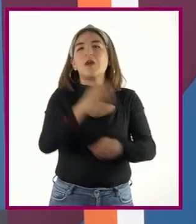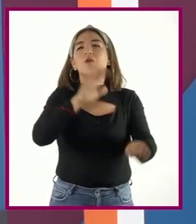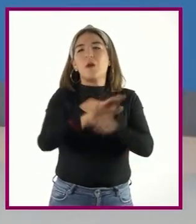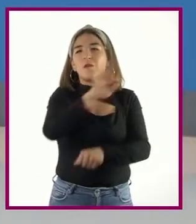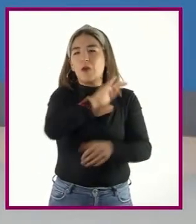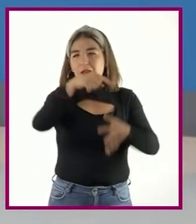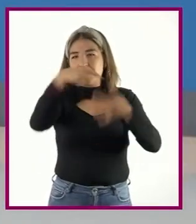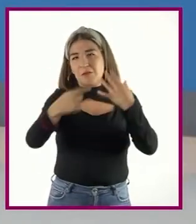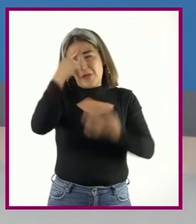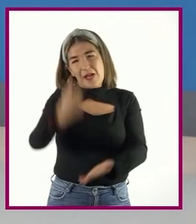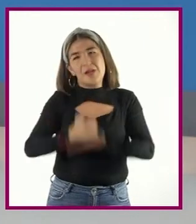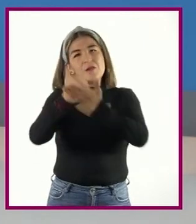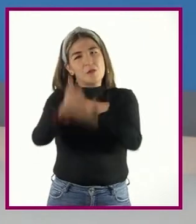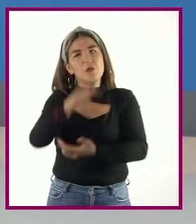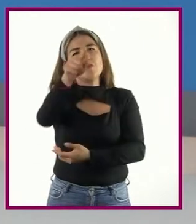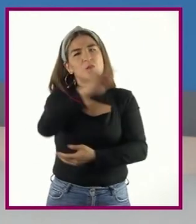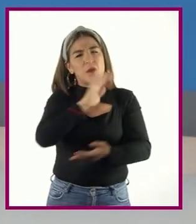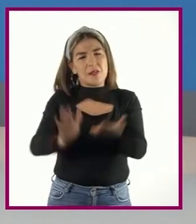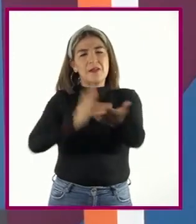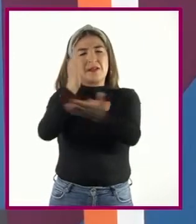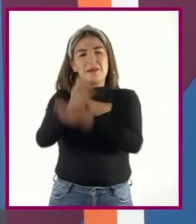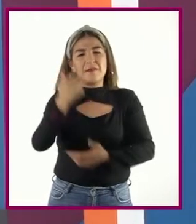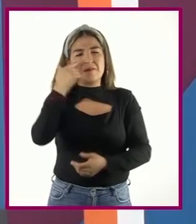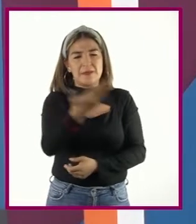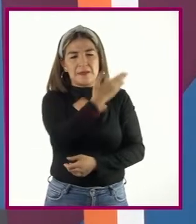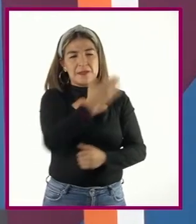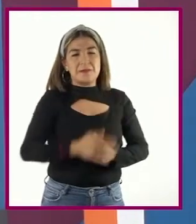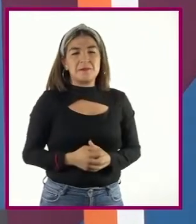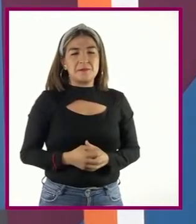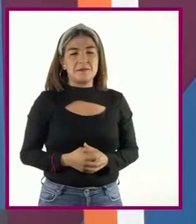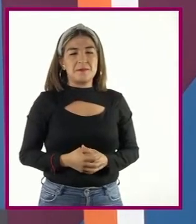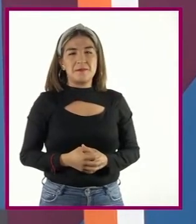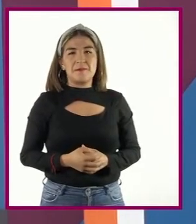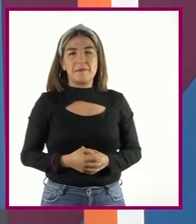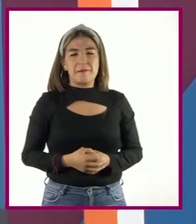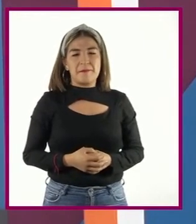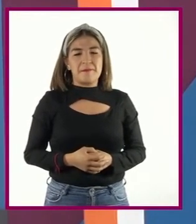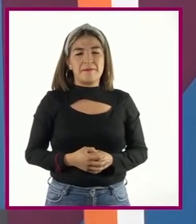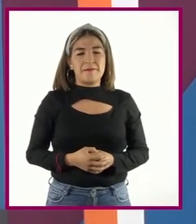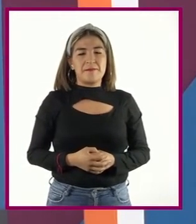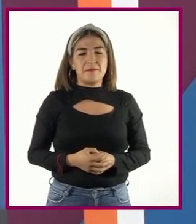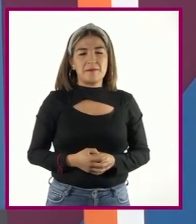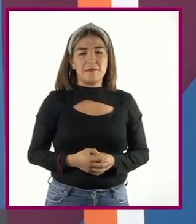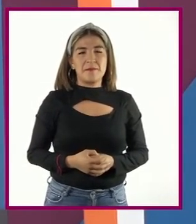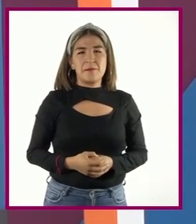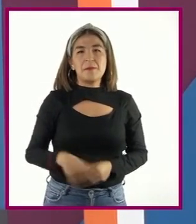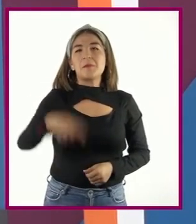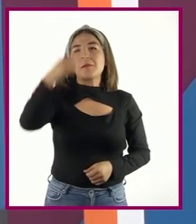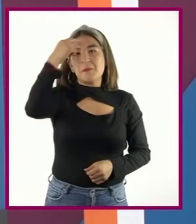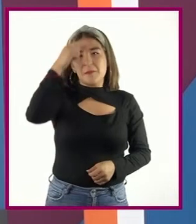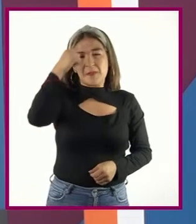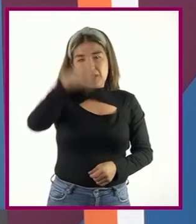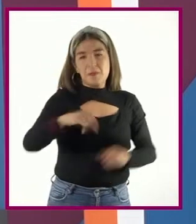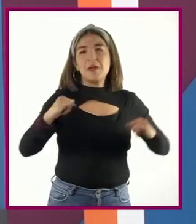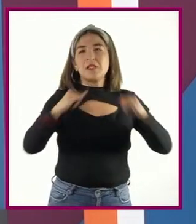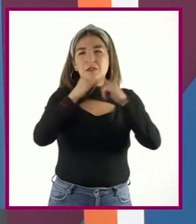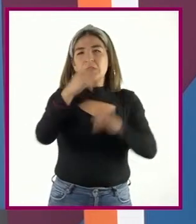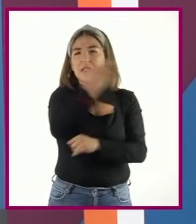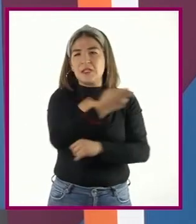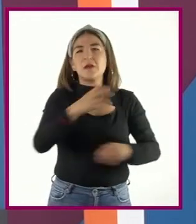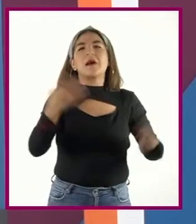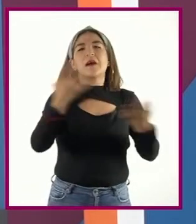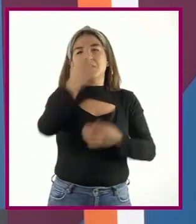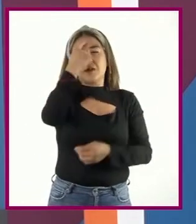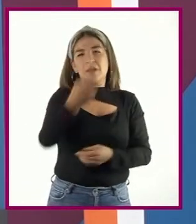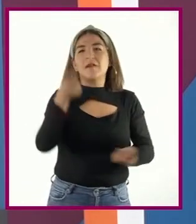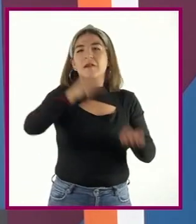puedan tener. Acudan a la Procuraduría Federal de Protección de Niñas, Niños y Adolescentes, institución creada